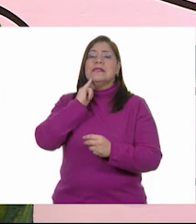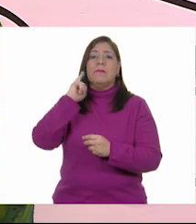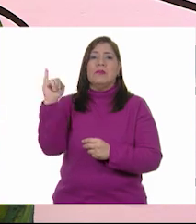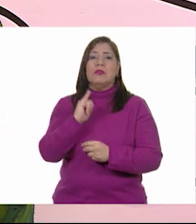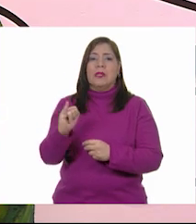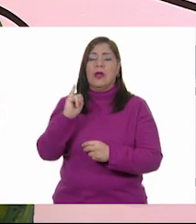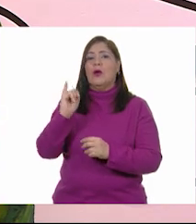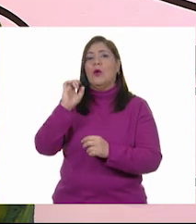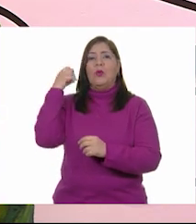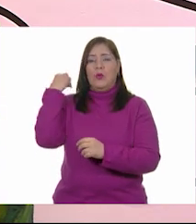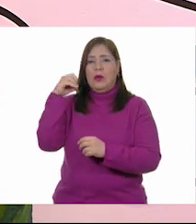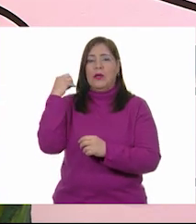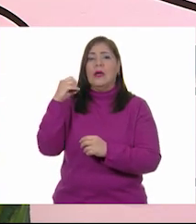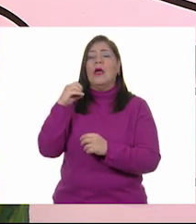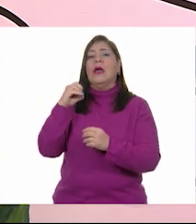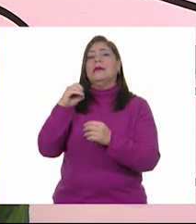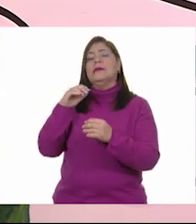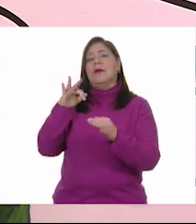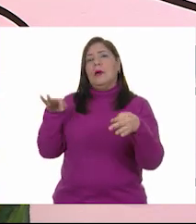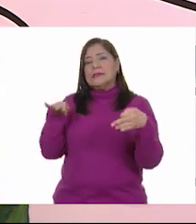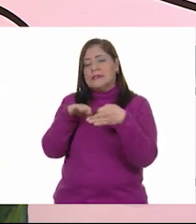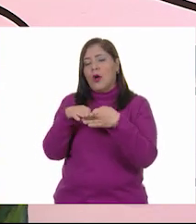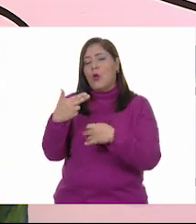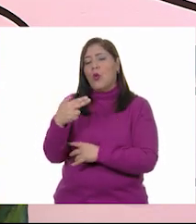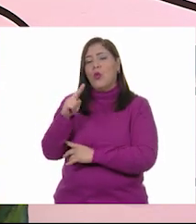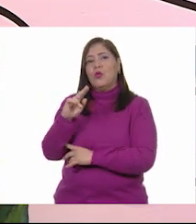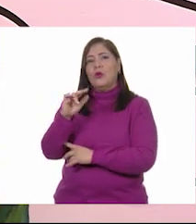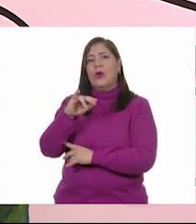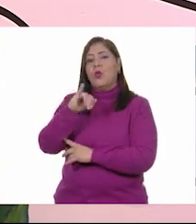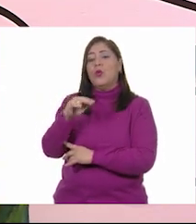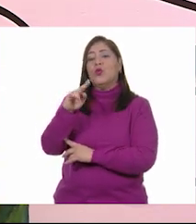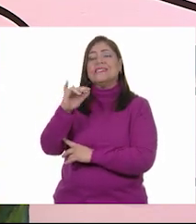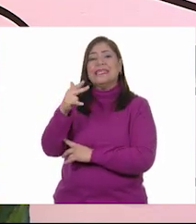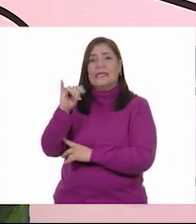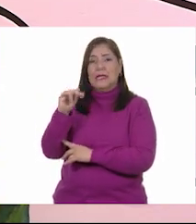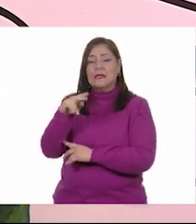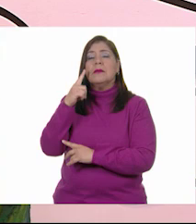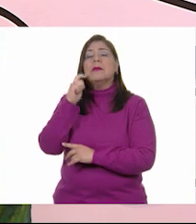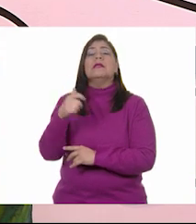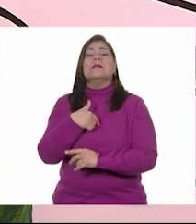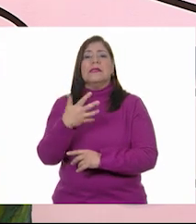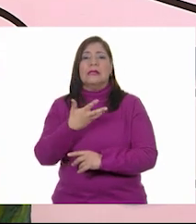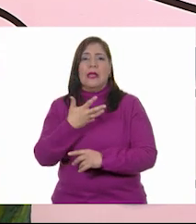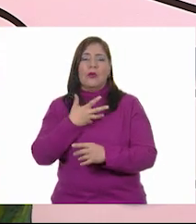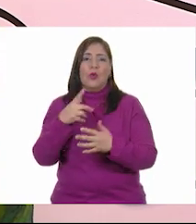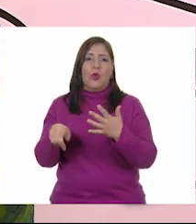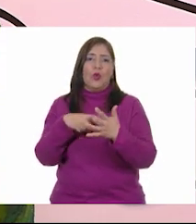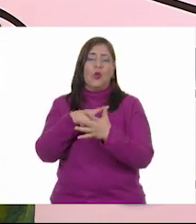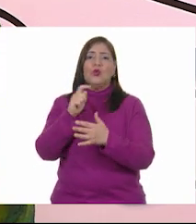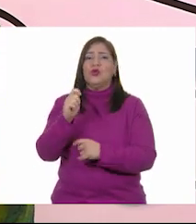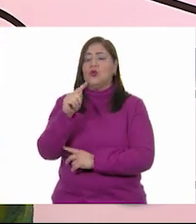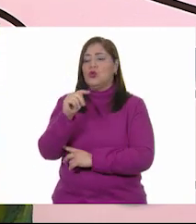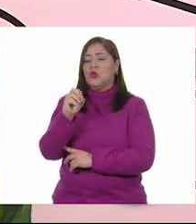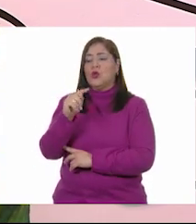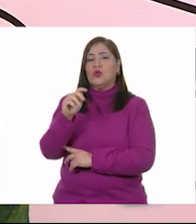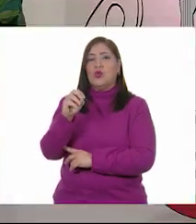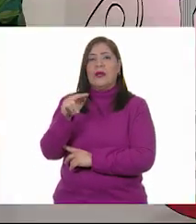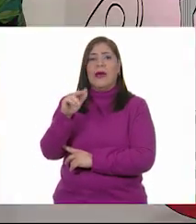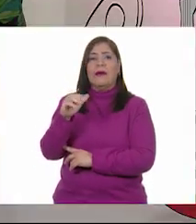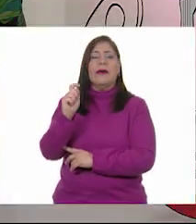de Juchitán, cerca de Juchitán. Y tengo el totonaca, que es del norte de